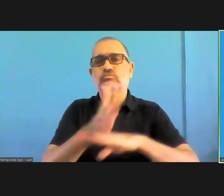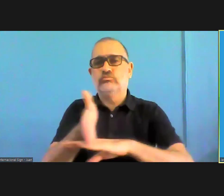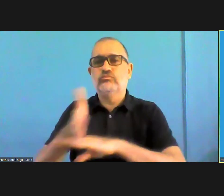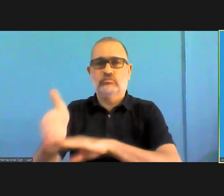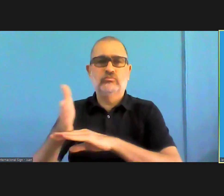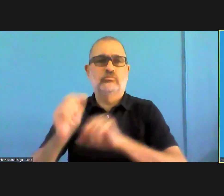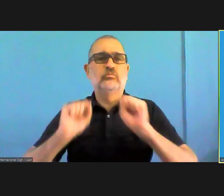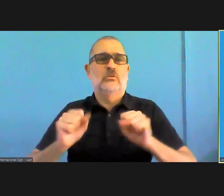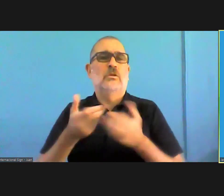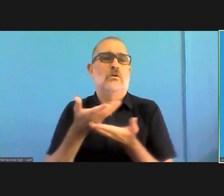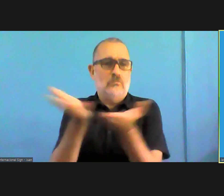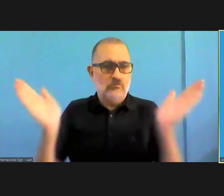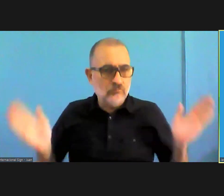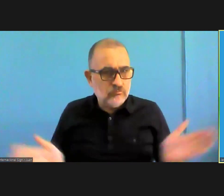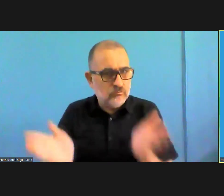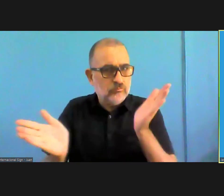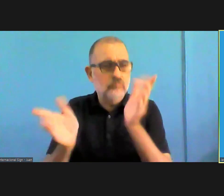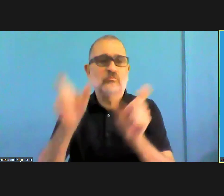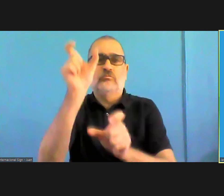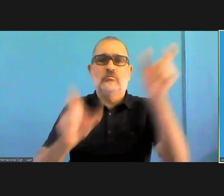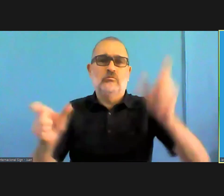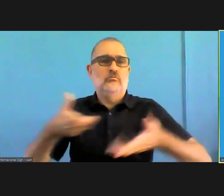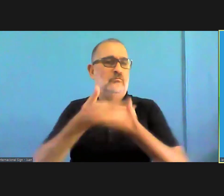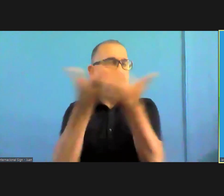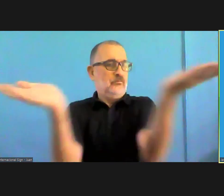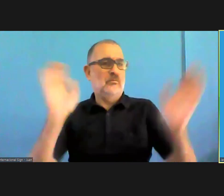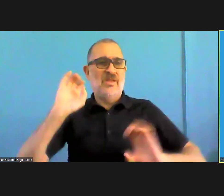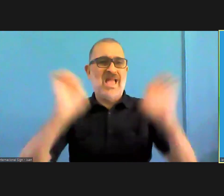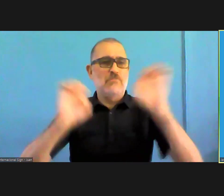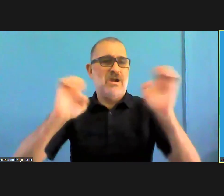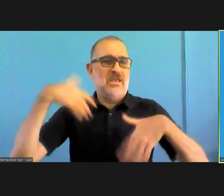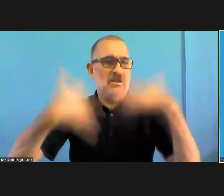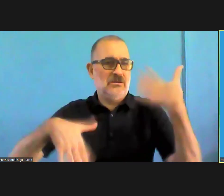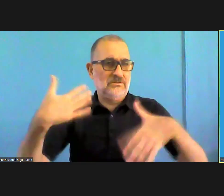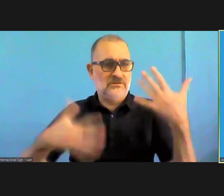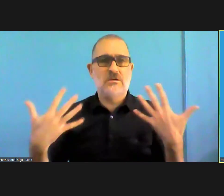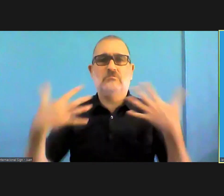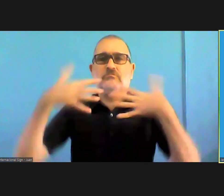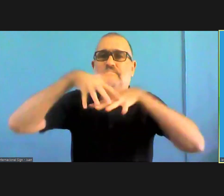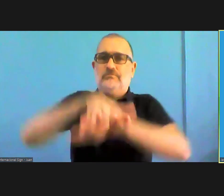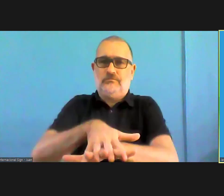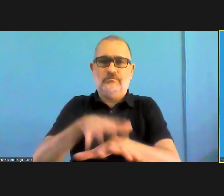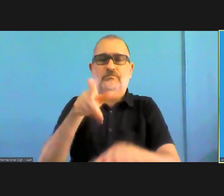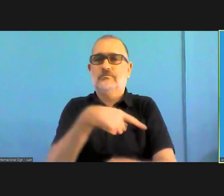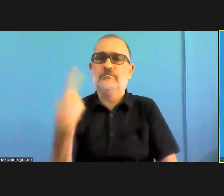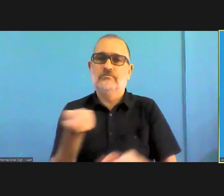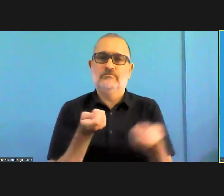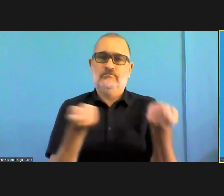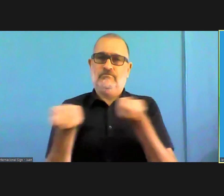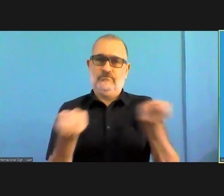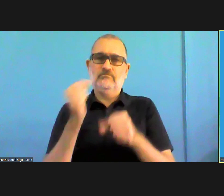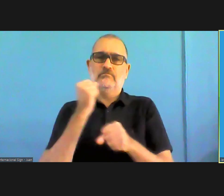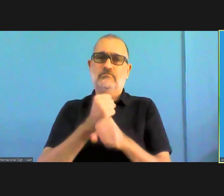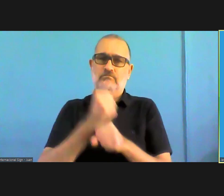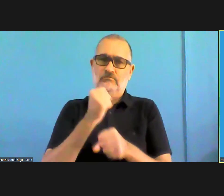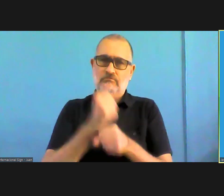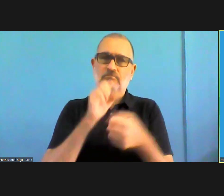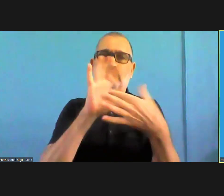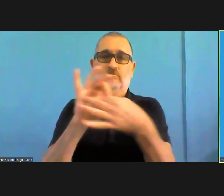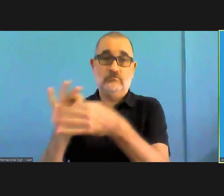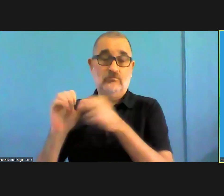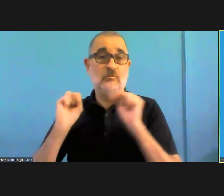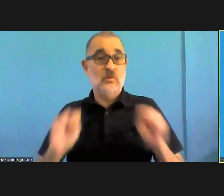Integrados recursos y redes que es fundamental para el acceso universal y equitativo a todas